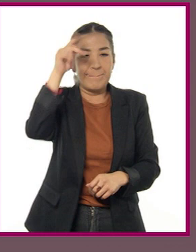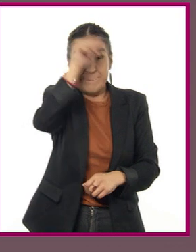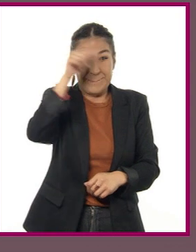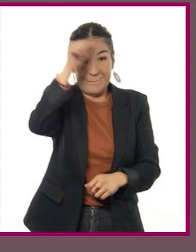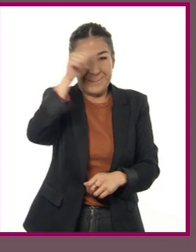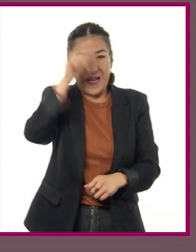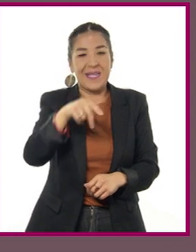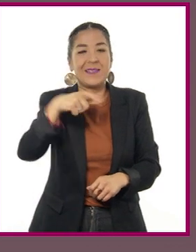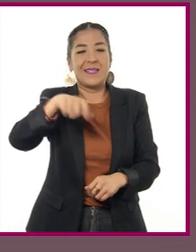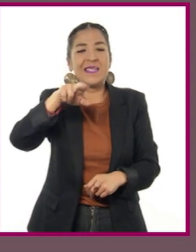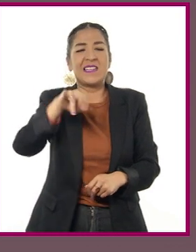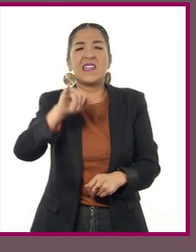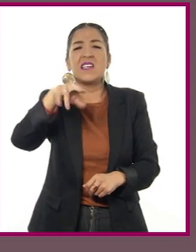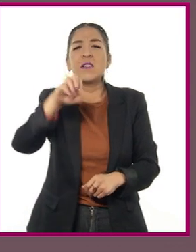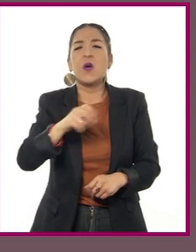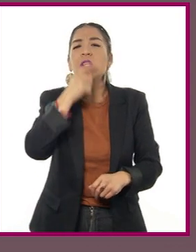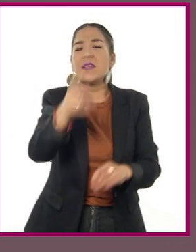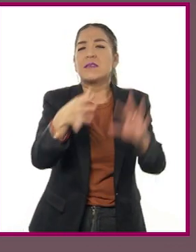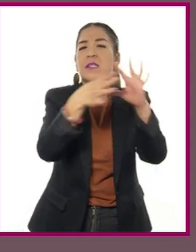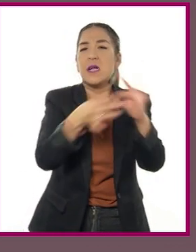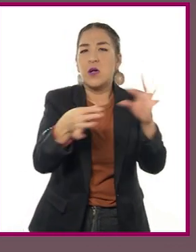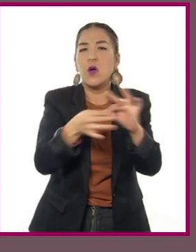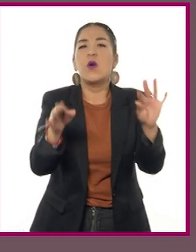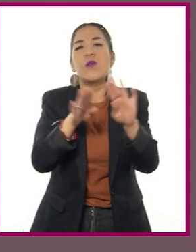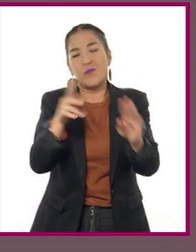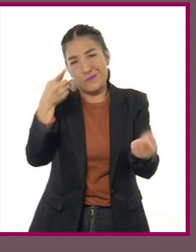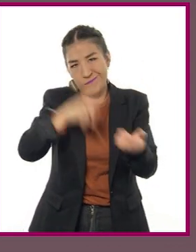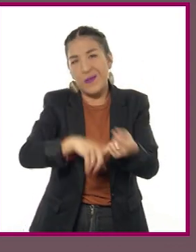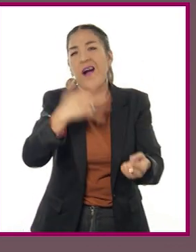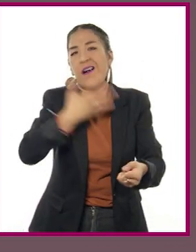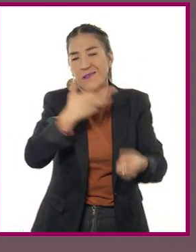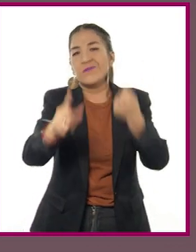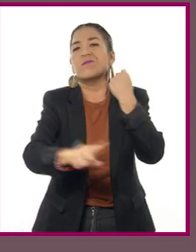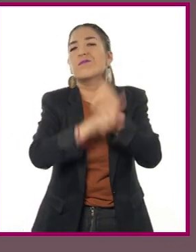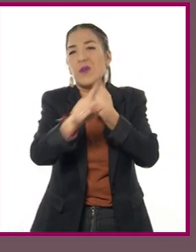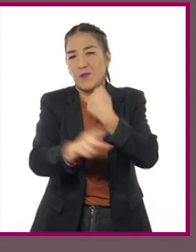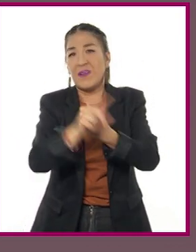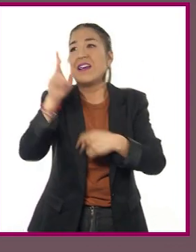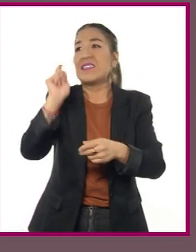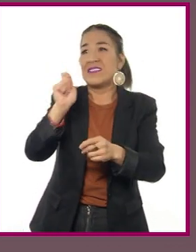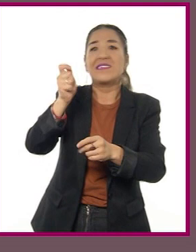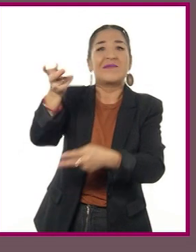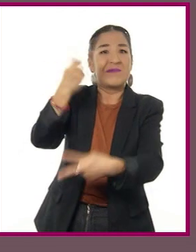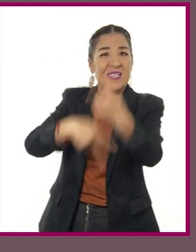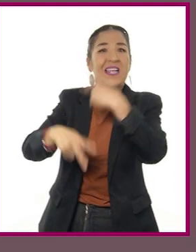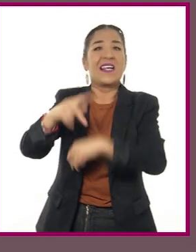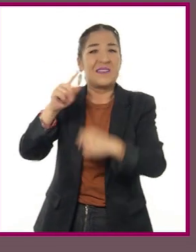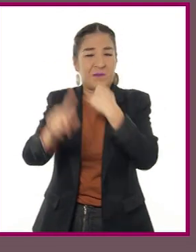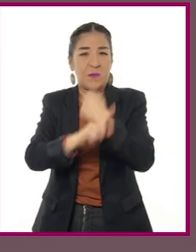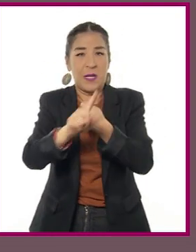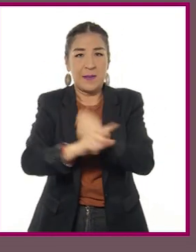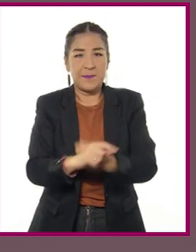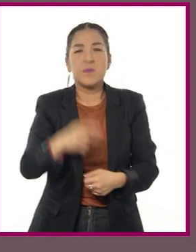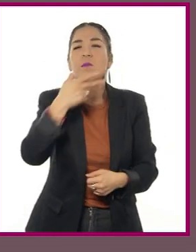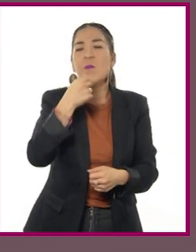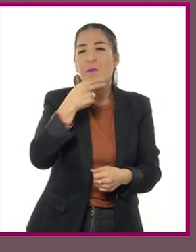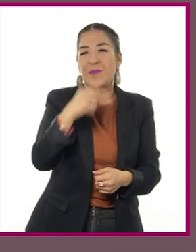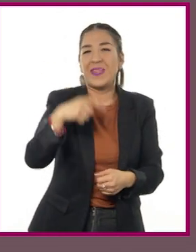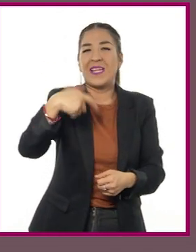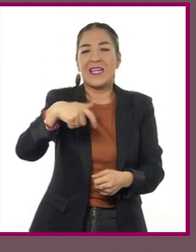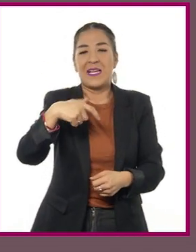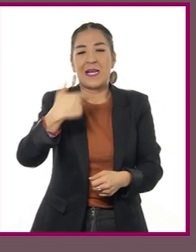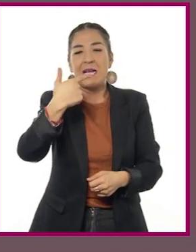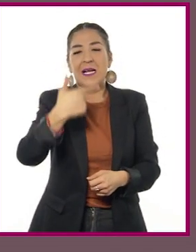cometa, aseguraba que anunciaban las desgracias por venir. Finalmente, Sigüenza y Góngora